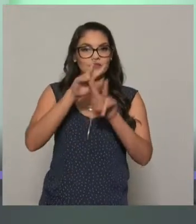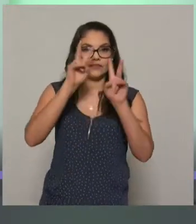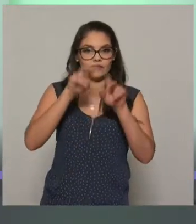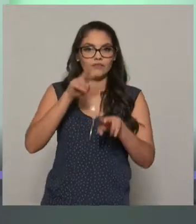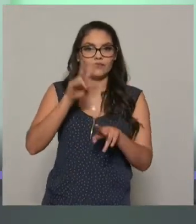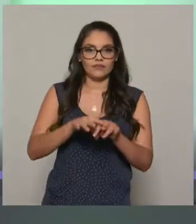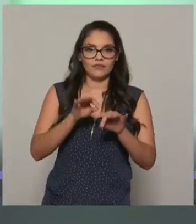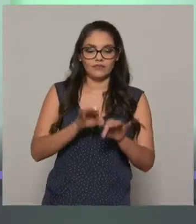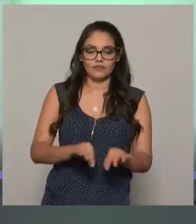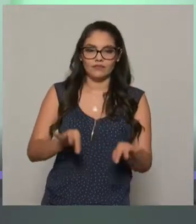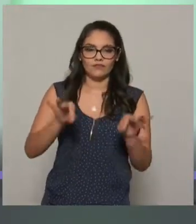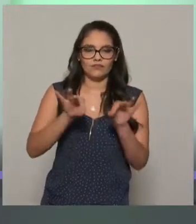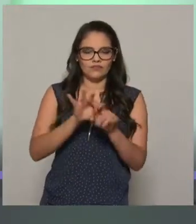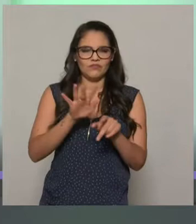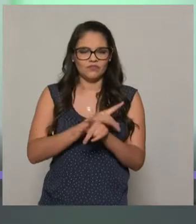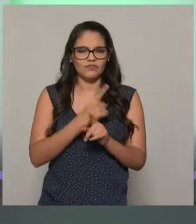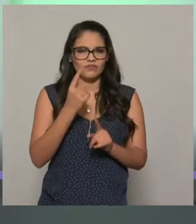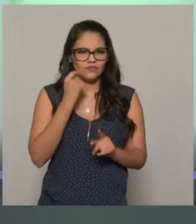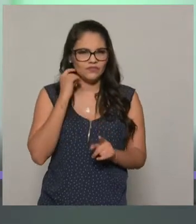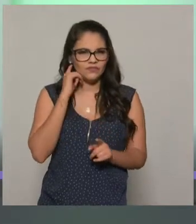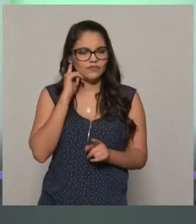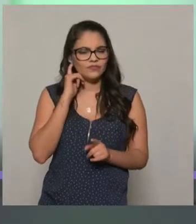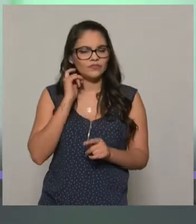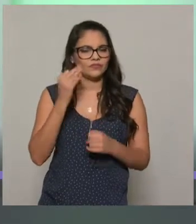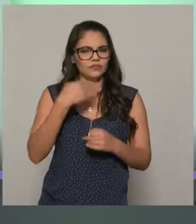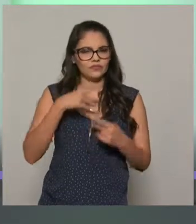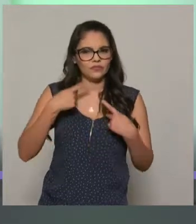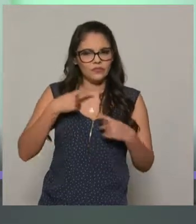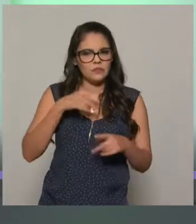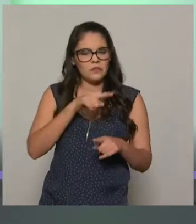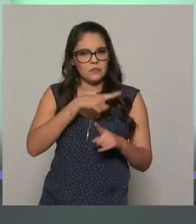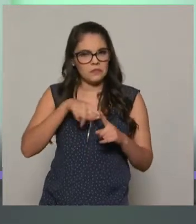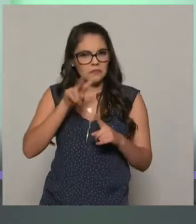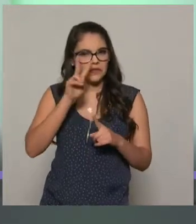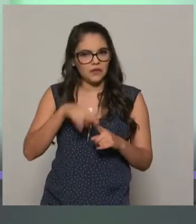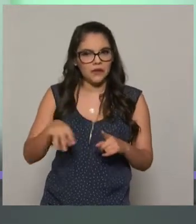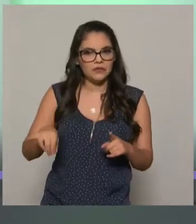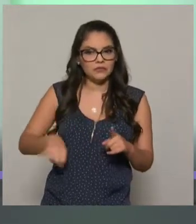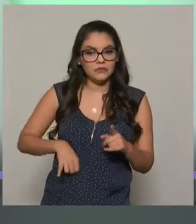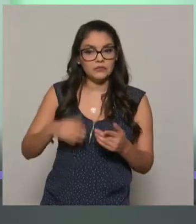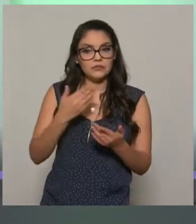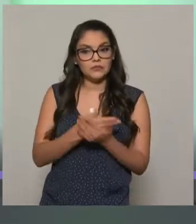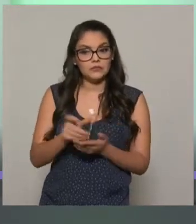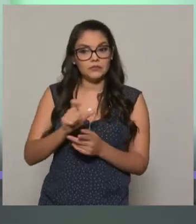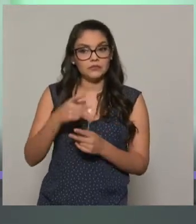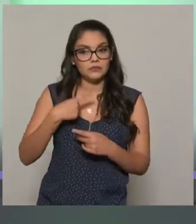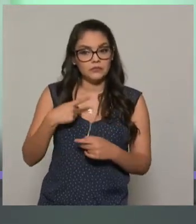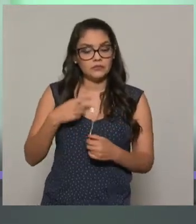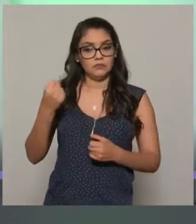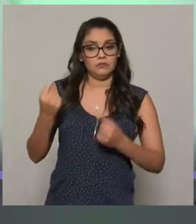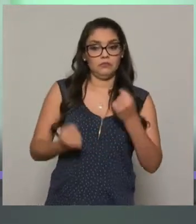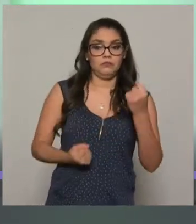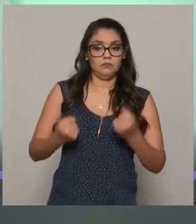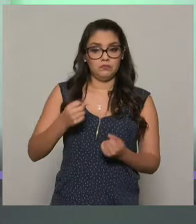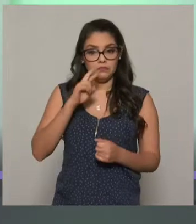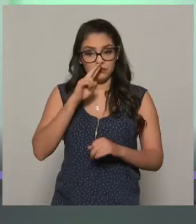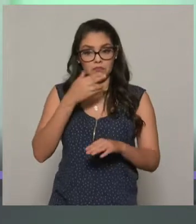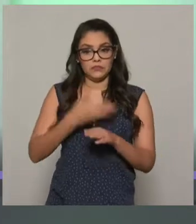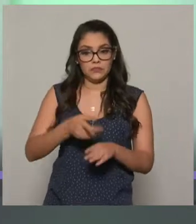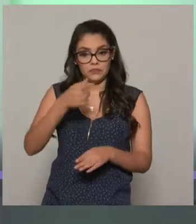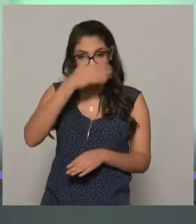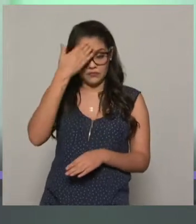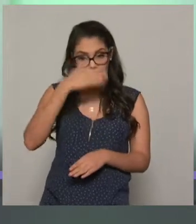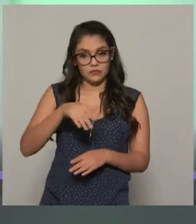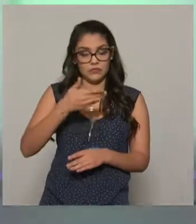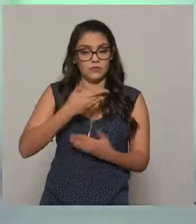importante, interesante. ¿Por qué? Porque a todos nos involucra, sobre todo a quienes están al frente de un volante en la Ciudad de México. Usted sabía que